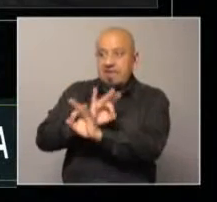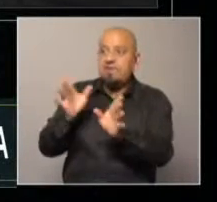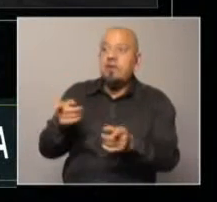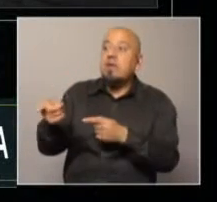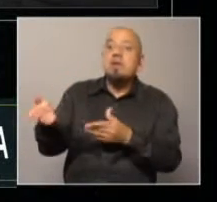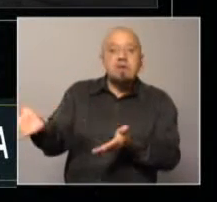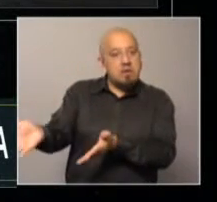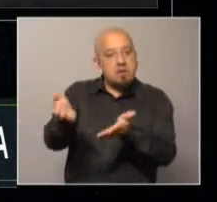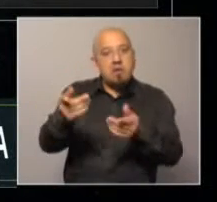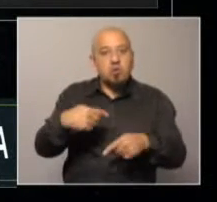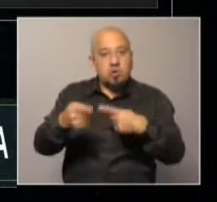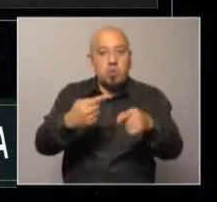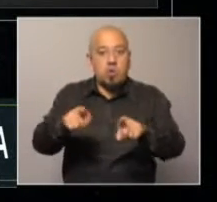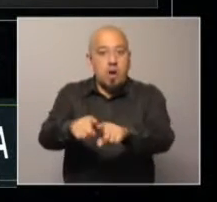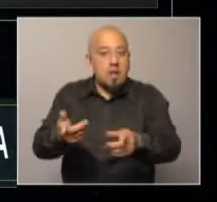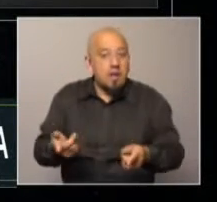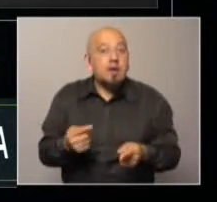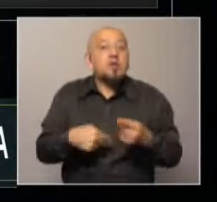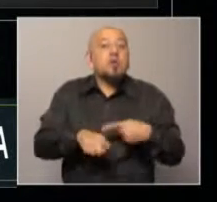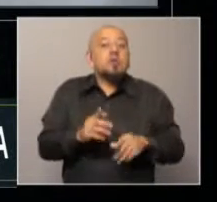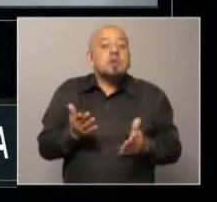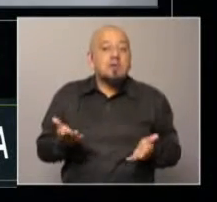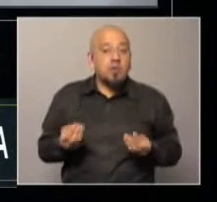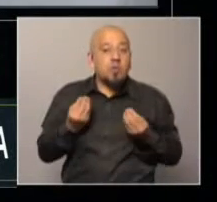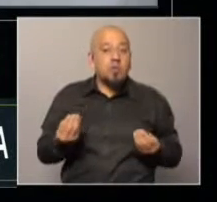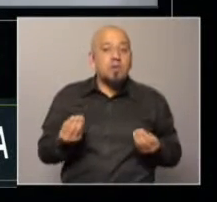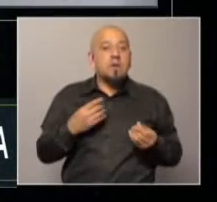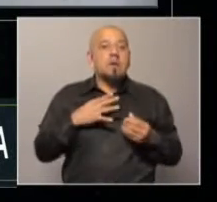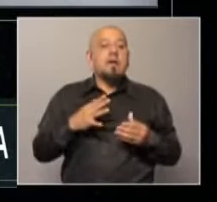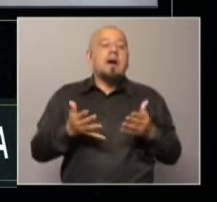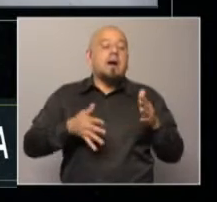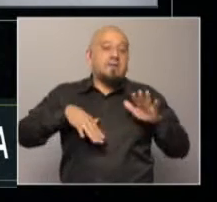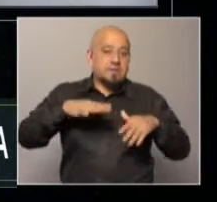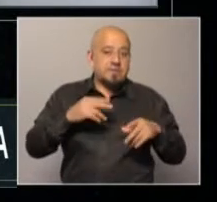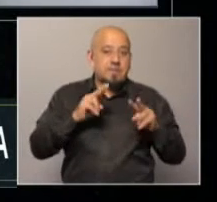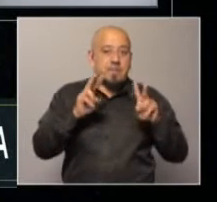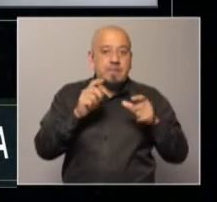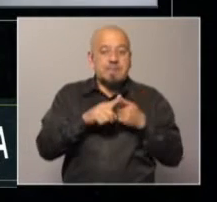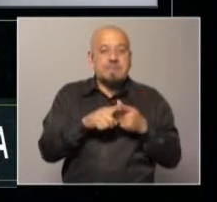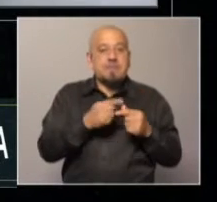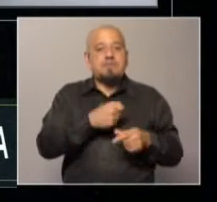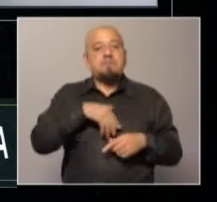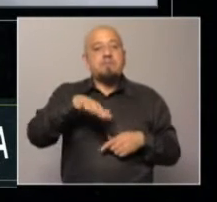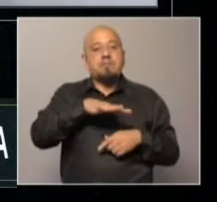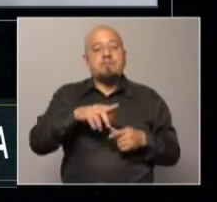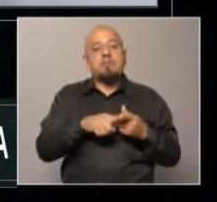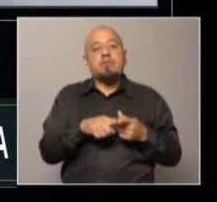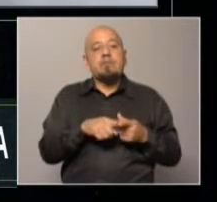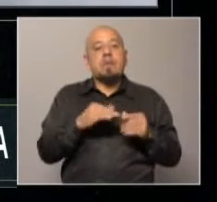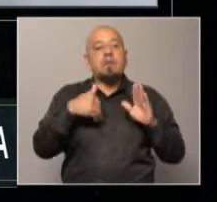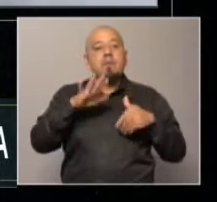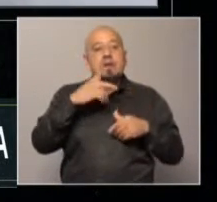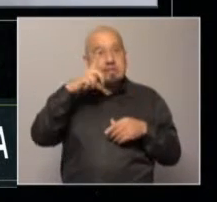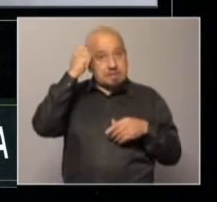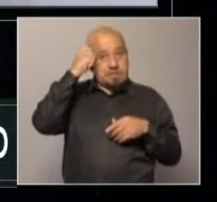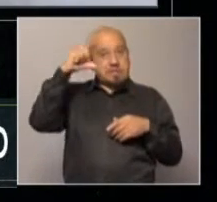Después tenemos la reinserción social, que a veces se la pinta como muy romántica, porque en realidad conlleva mucho más que capacitar